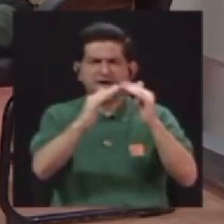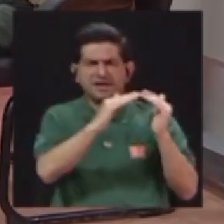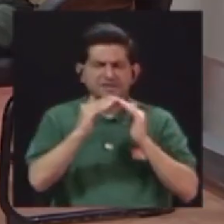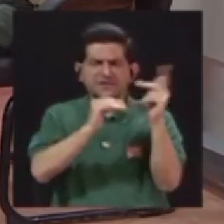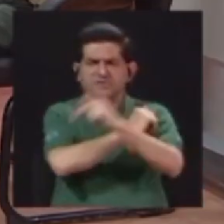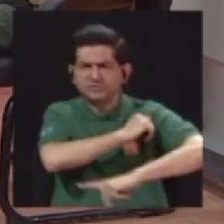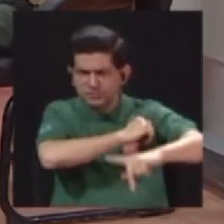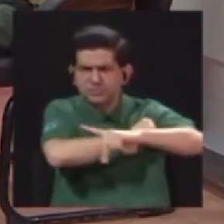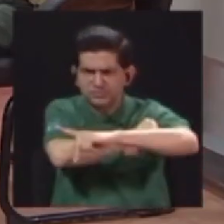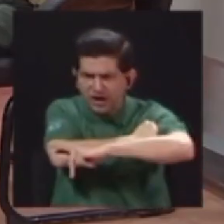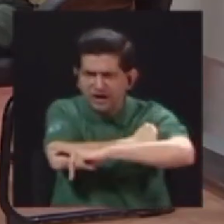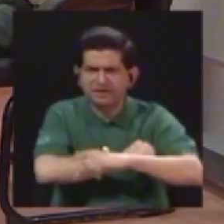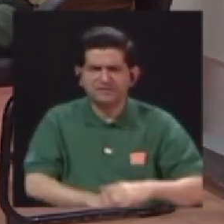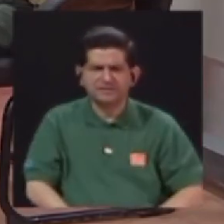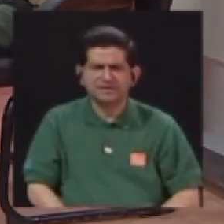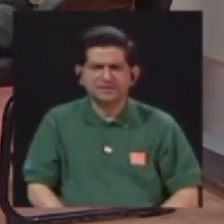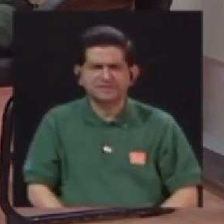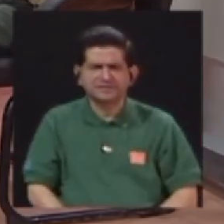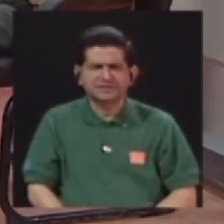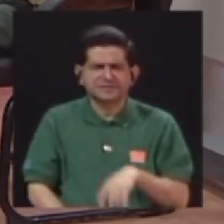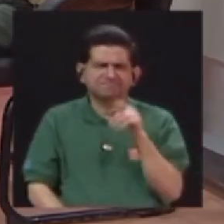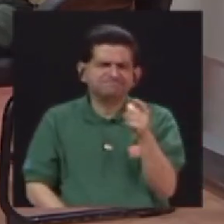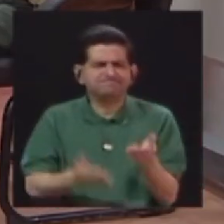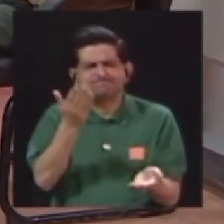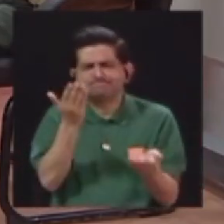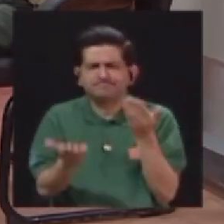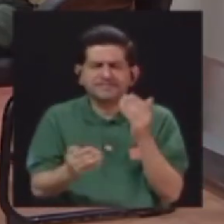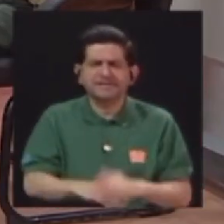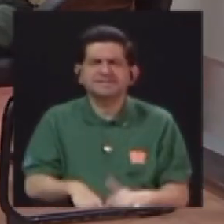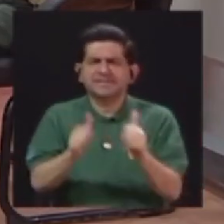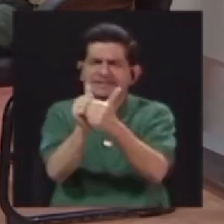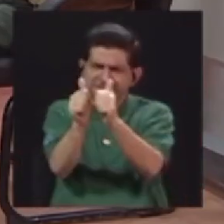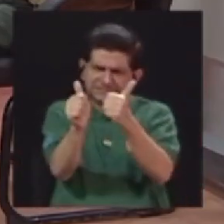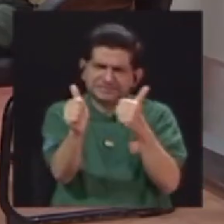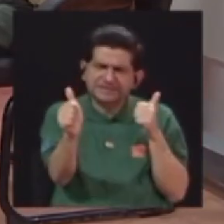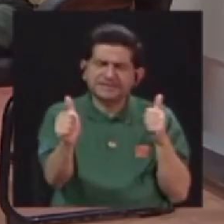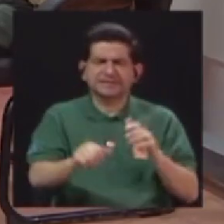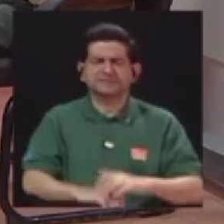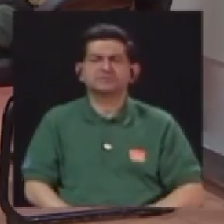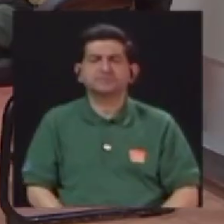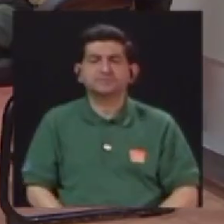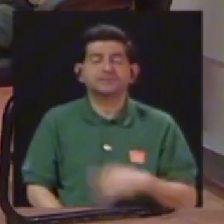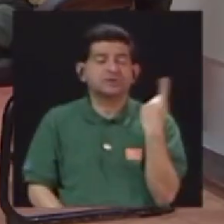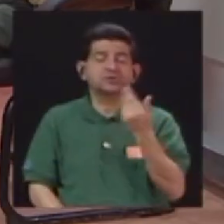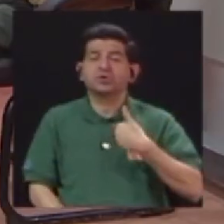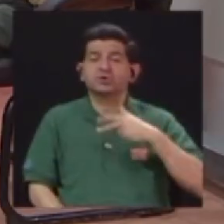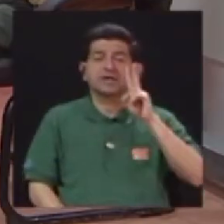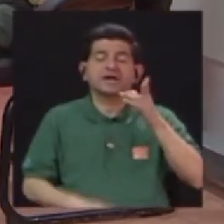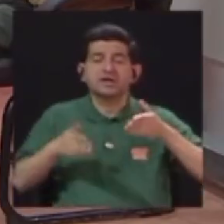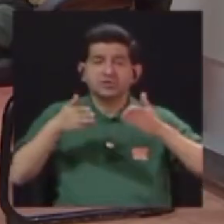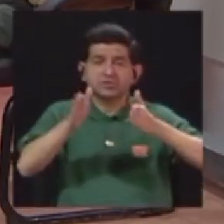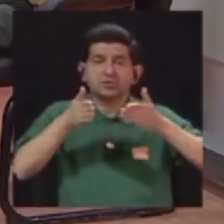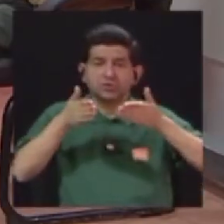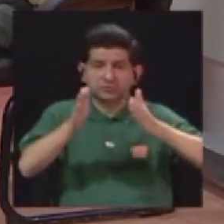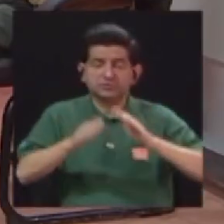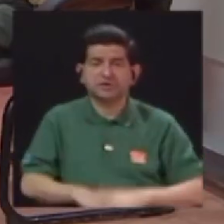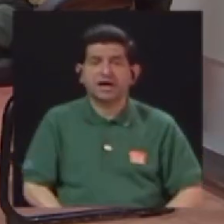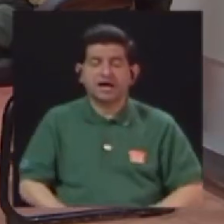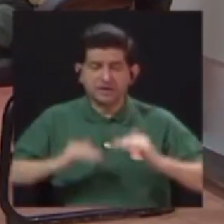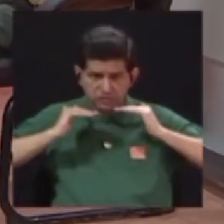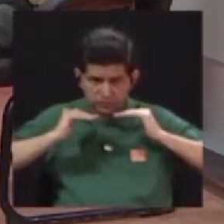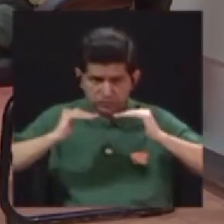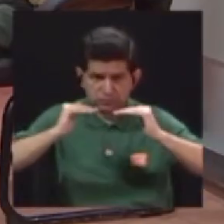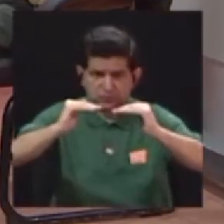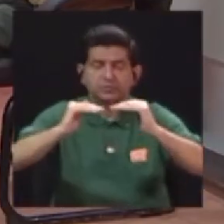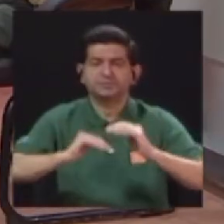país, pues era relativamente, pongámoslo así, atrasada, ¿verdad? Solo tenía 2 calles pavimentadas, que